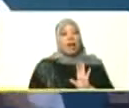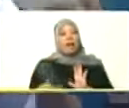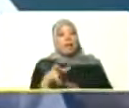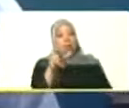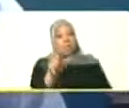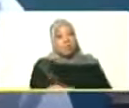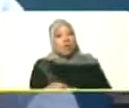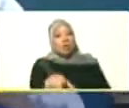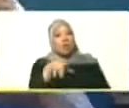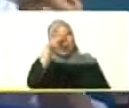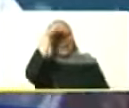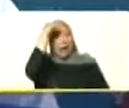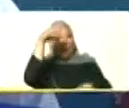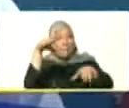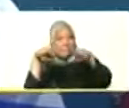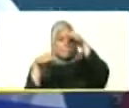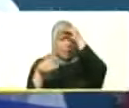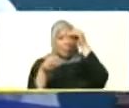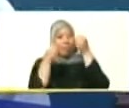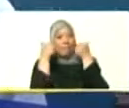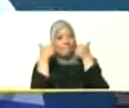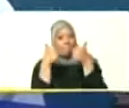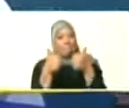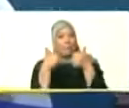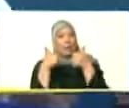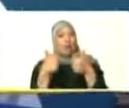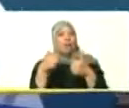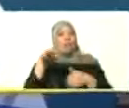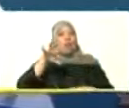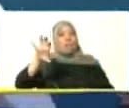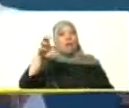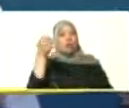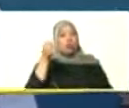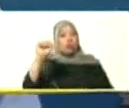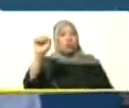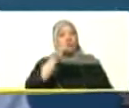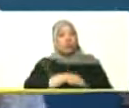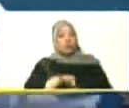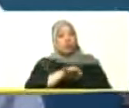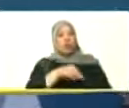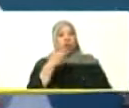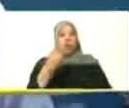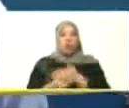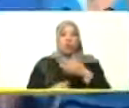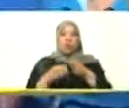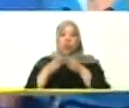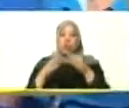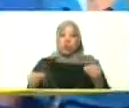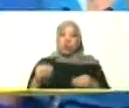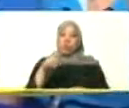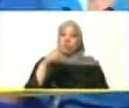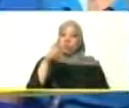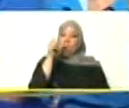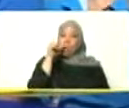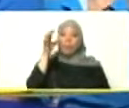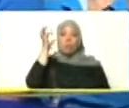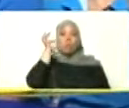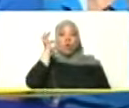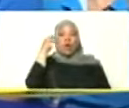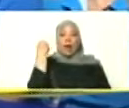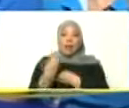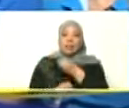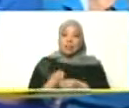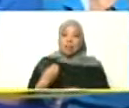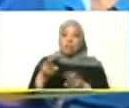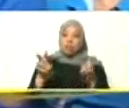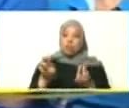para ese país productivo, para ese país soberano, para ese país emprendedor que estamos construyendo todas y todos. Así que, presidente, aquí en